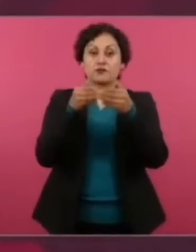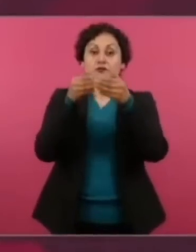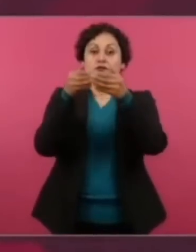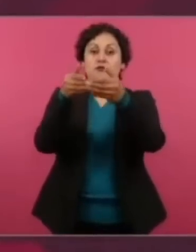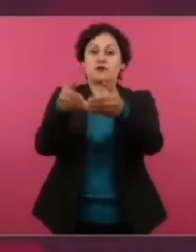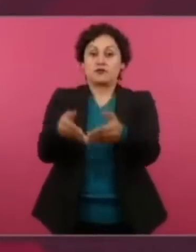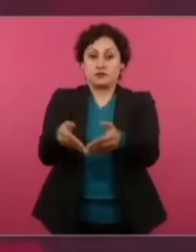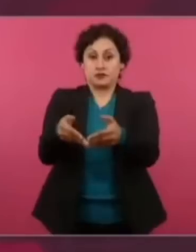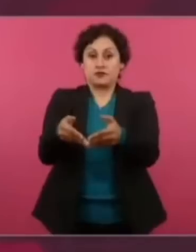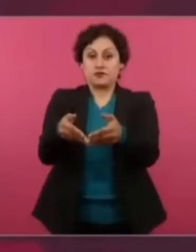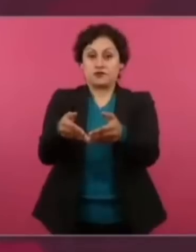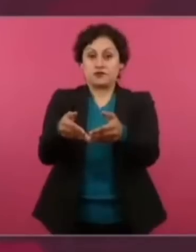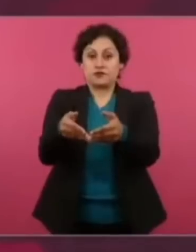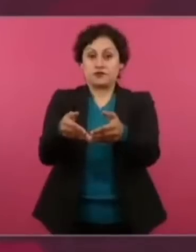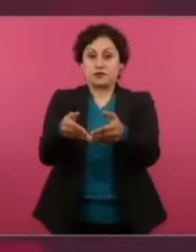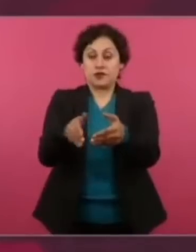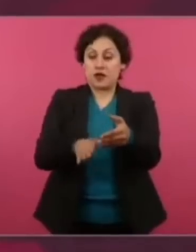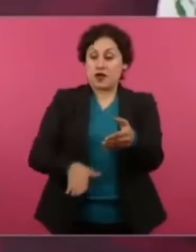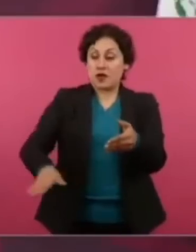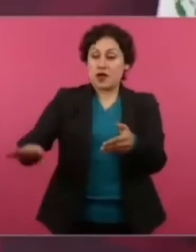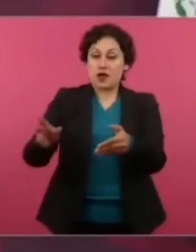sale todo el pueblo a verlo,